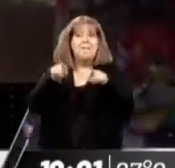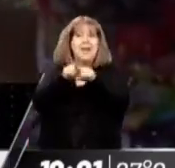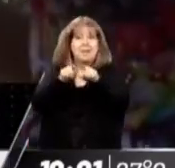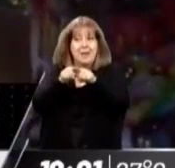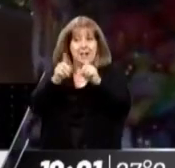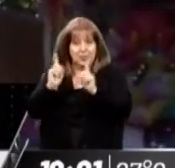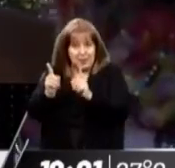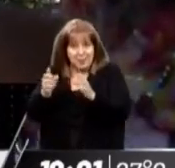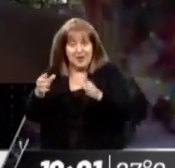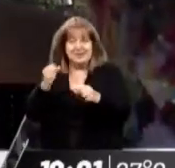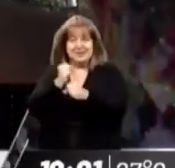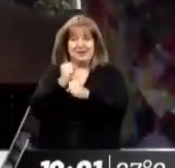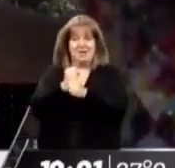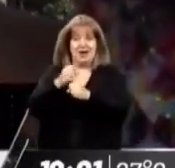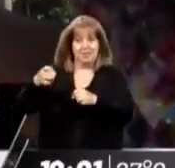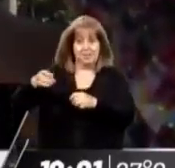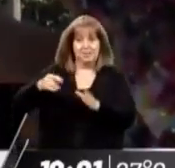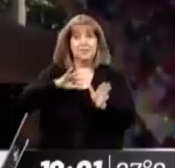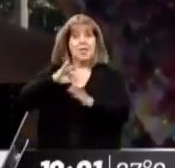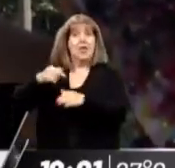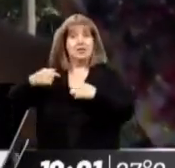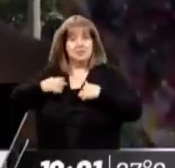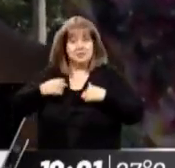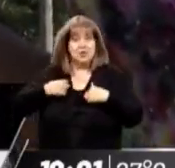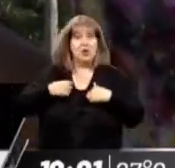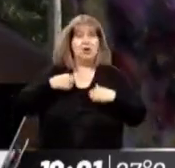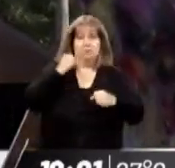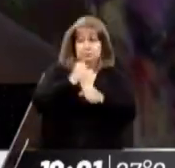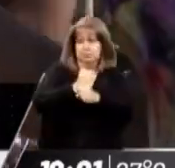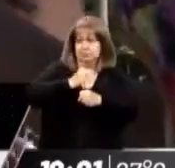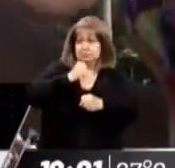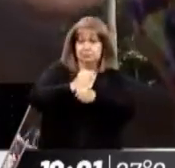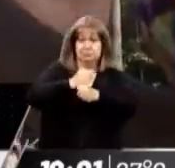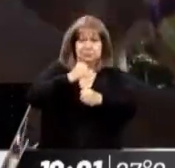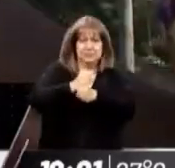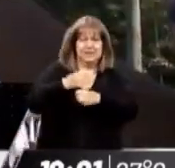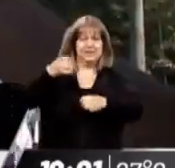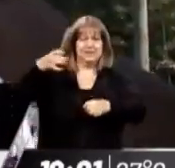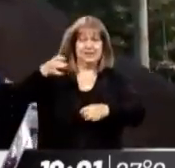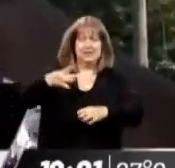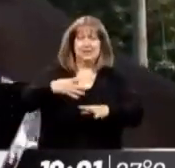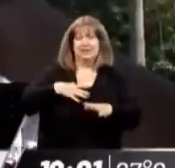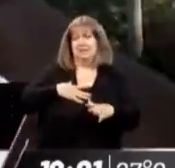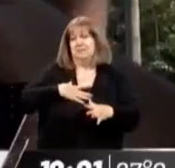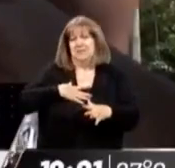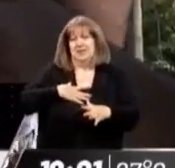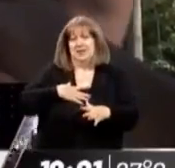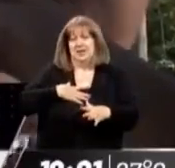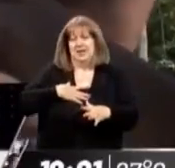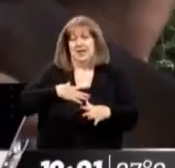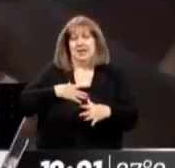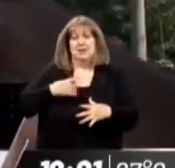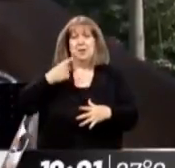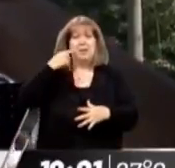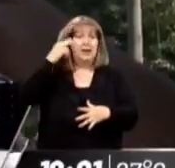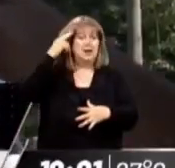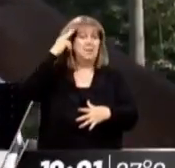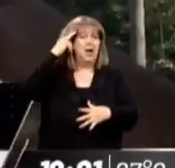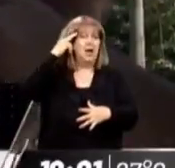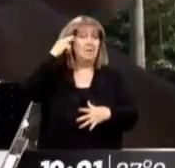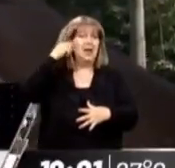Yo tengo 36 años de ferroviario. Esto es algo que se cayó allá por la década del